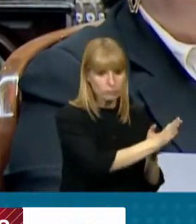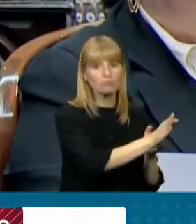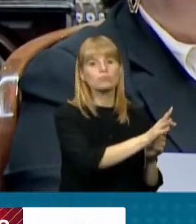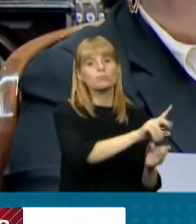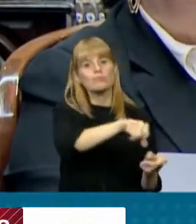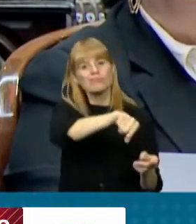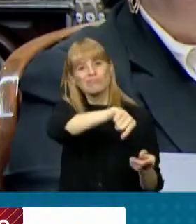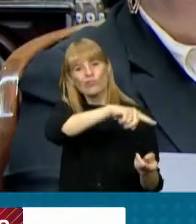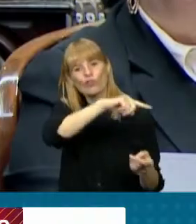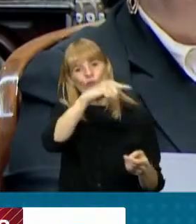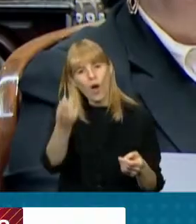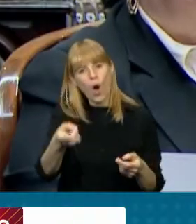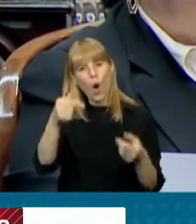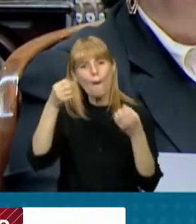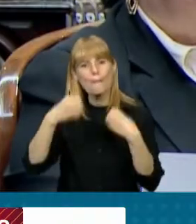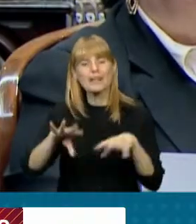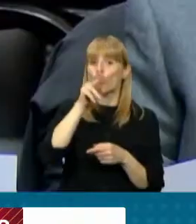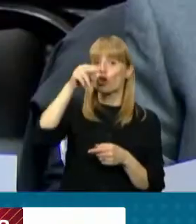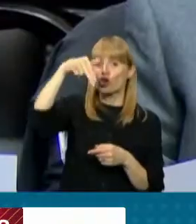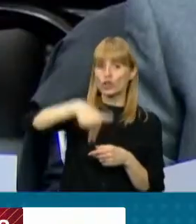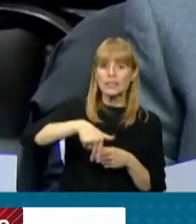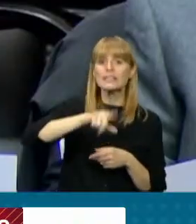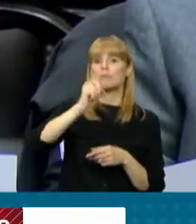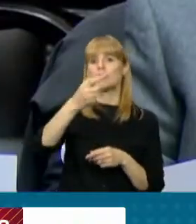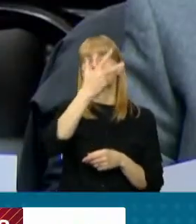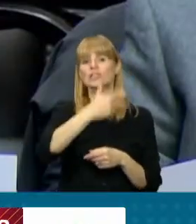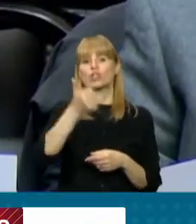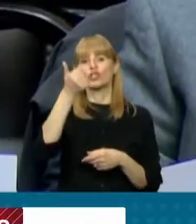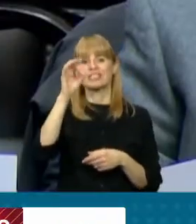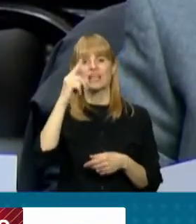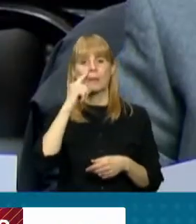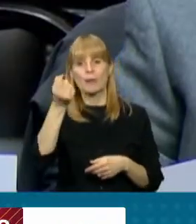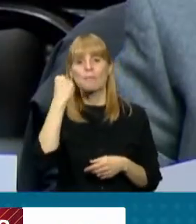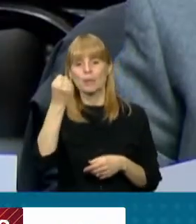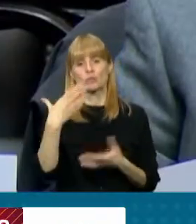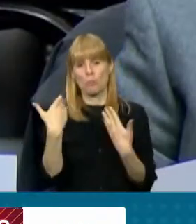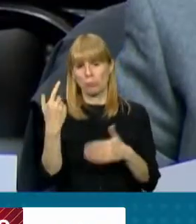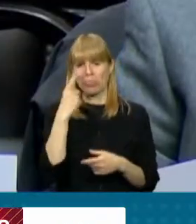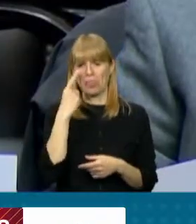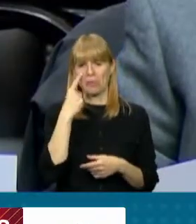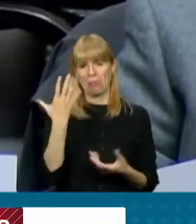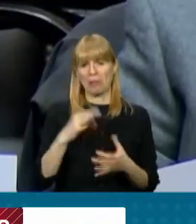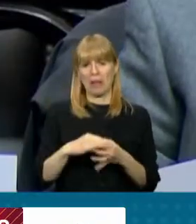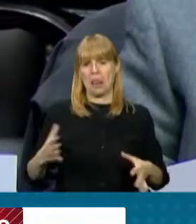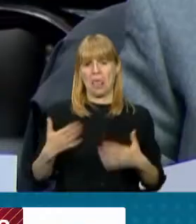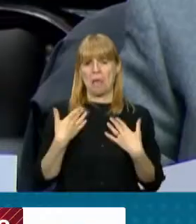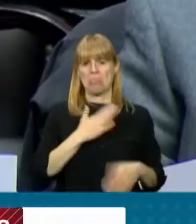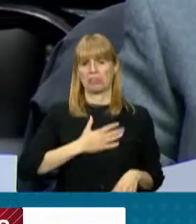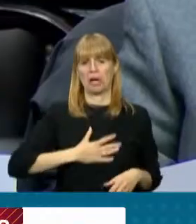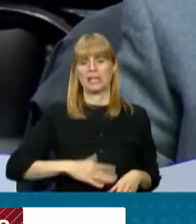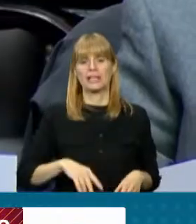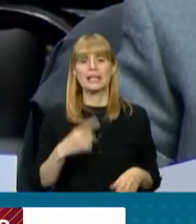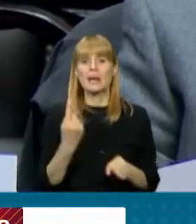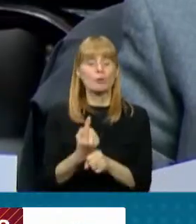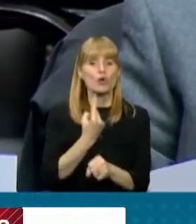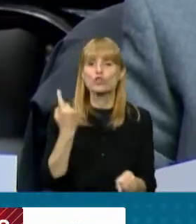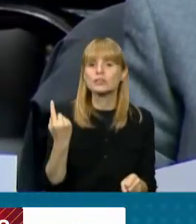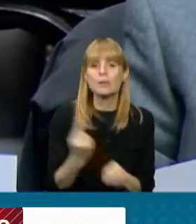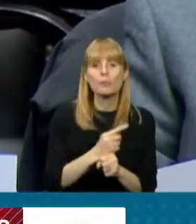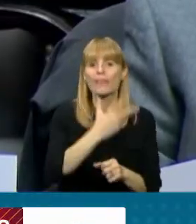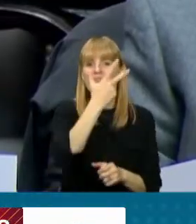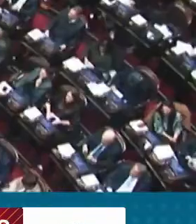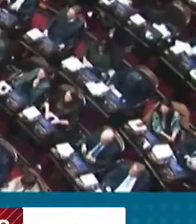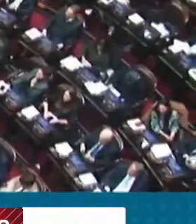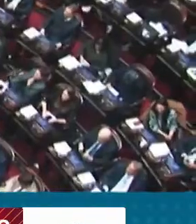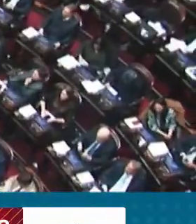usan esos ingresos para cubrir alimentos, tarifas y medicamentos, a grosso modo. Y obviamente todo lo que significa vivir, ¿no? Tener un